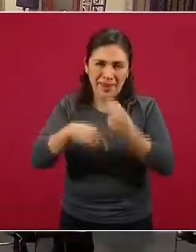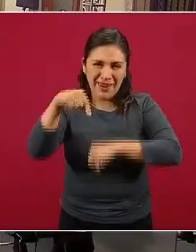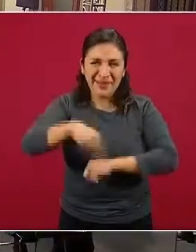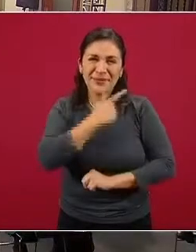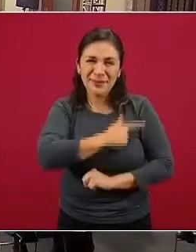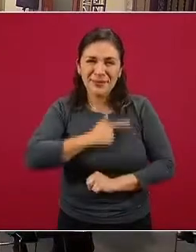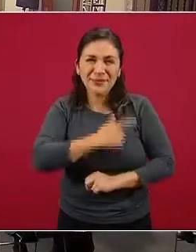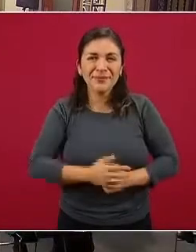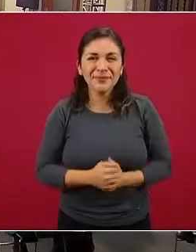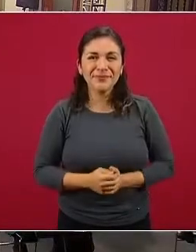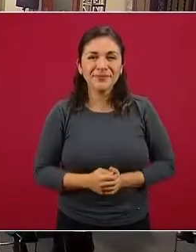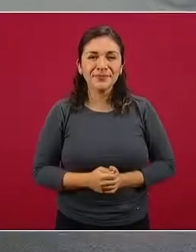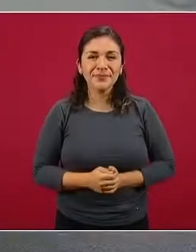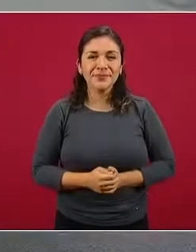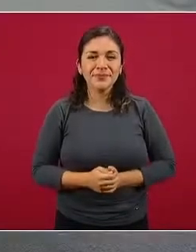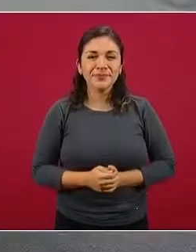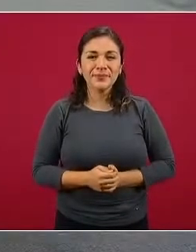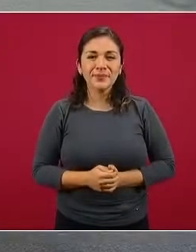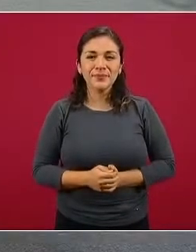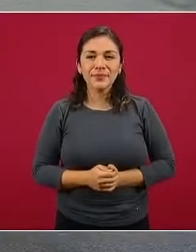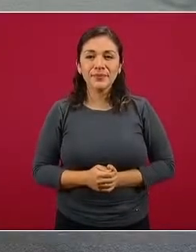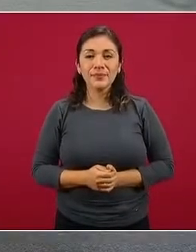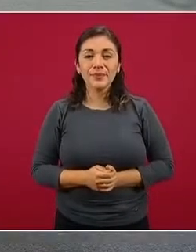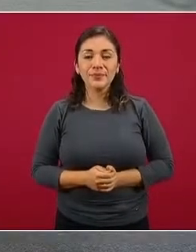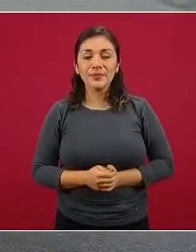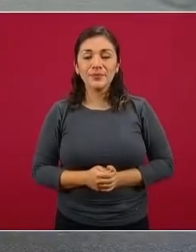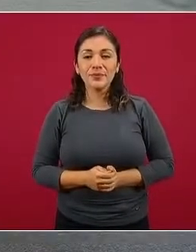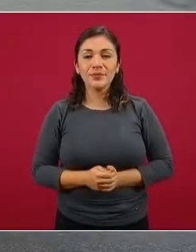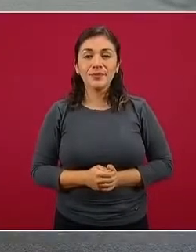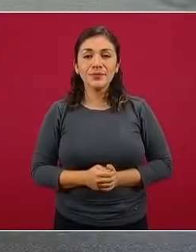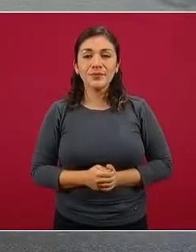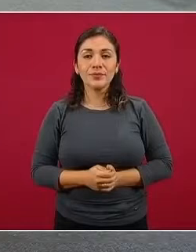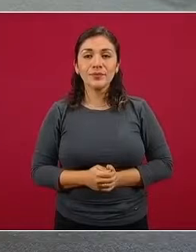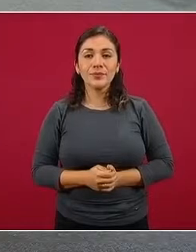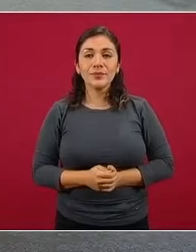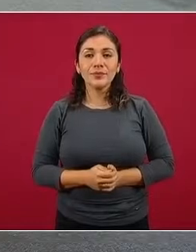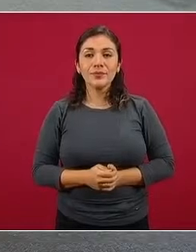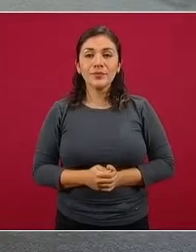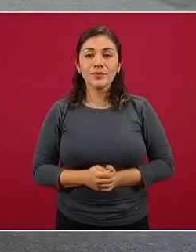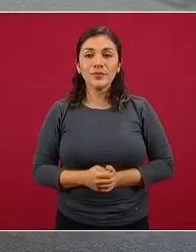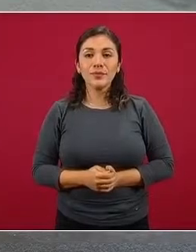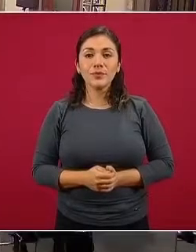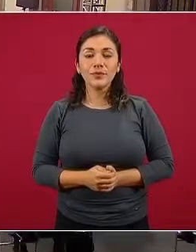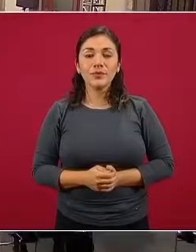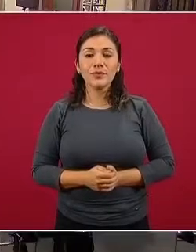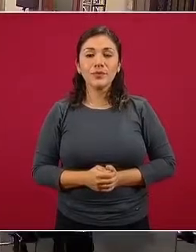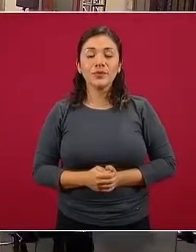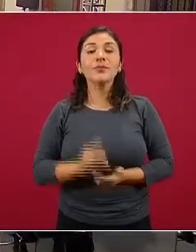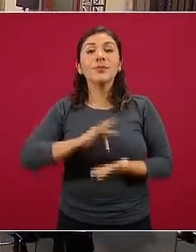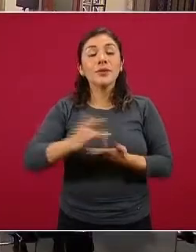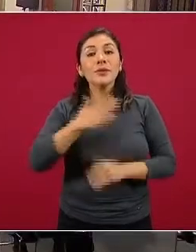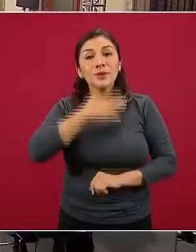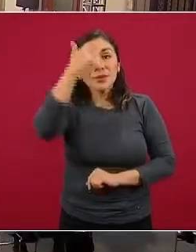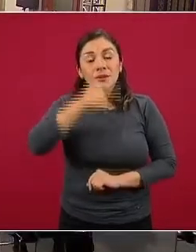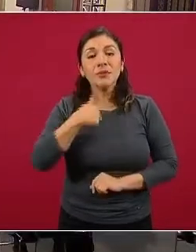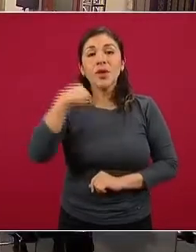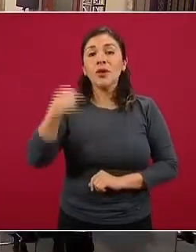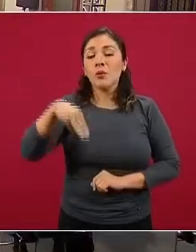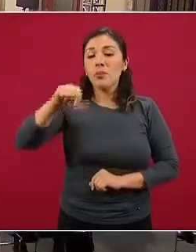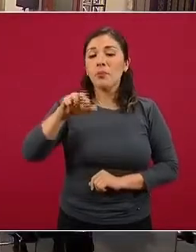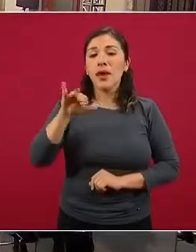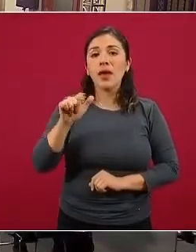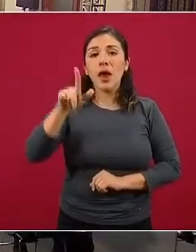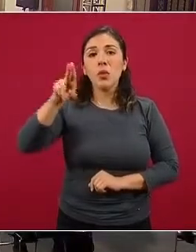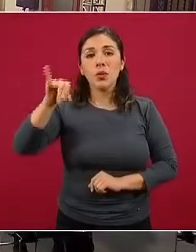Con usted, por favor. Gracias, buenas noches. Mi nombre es María